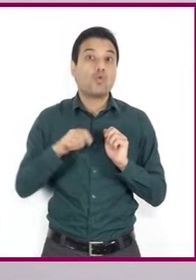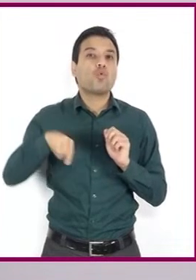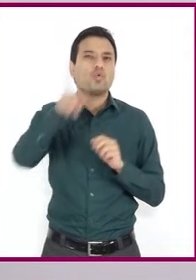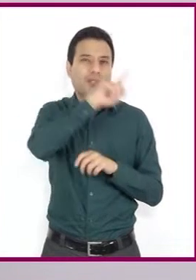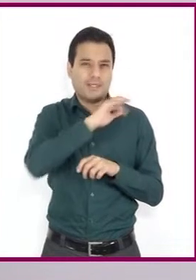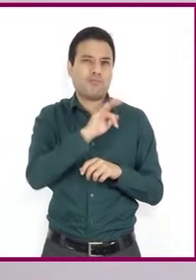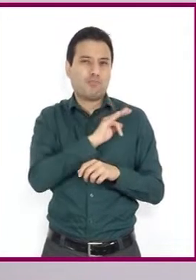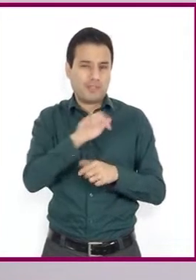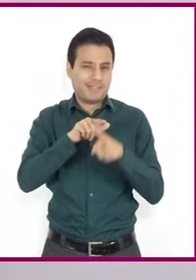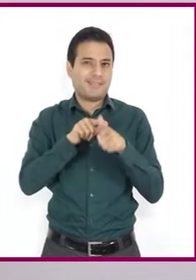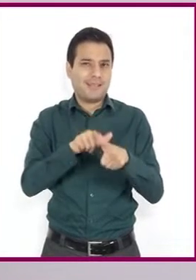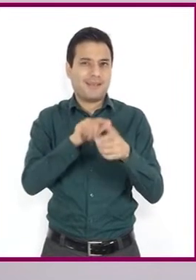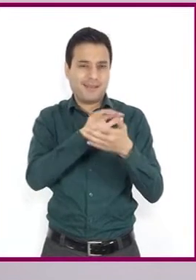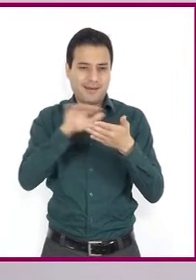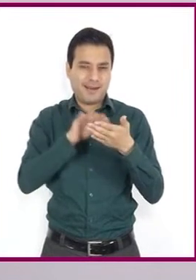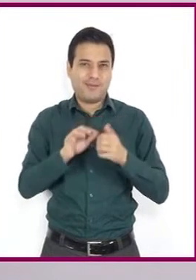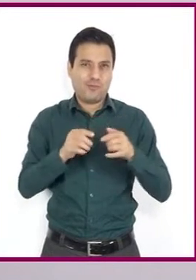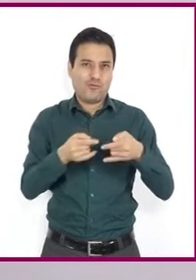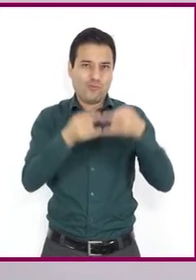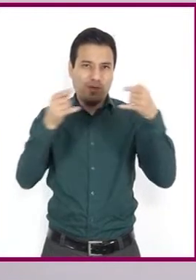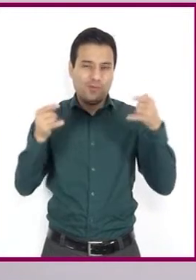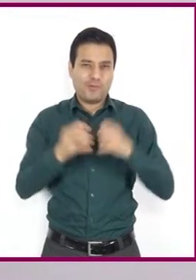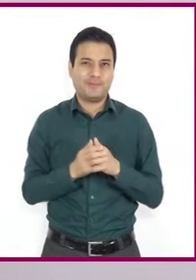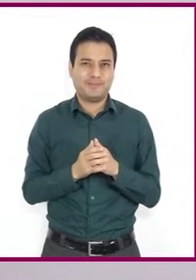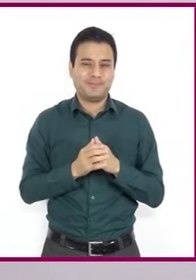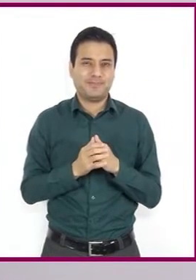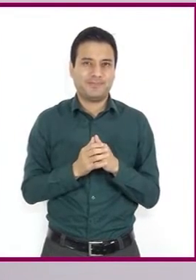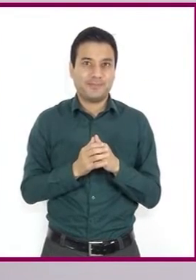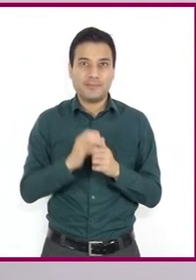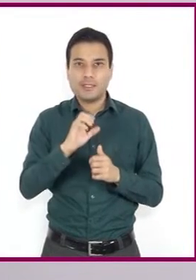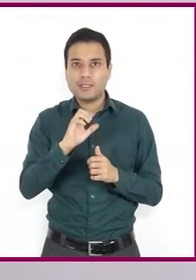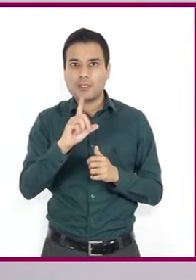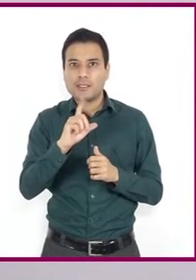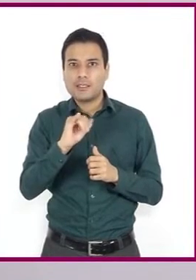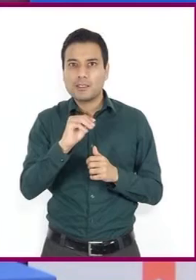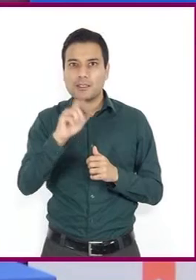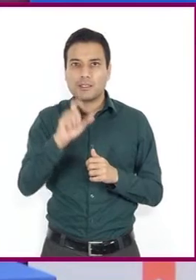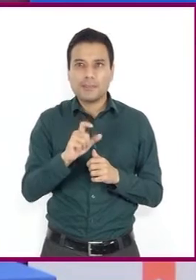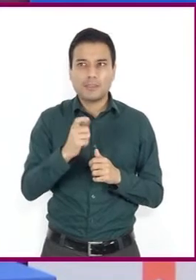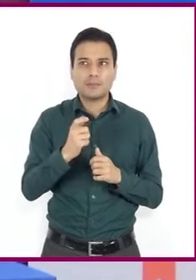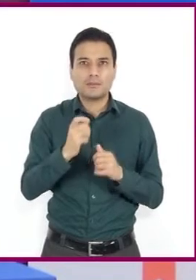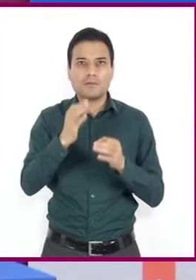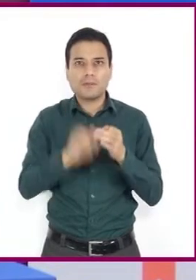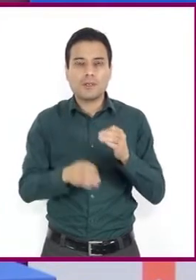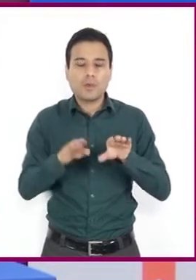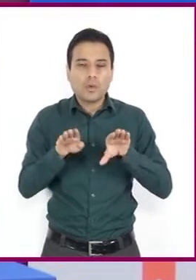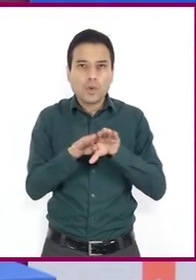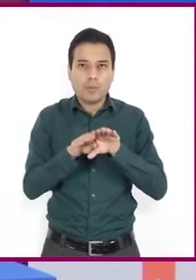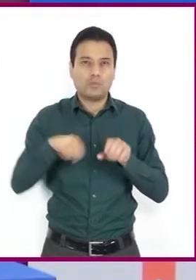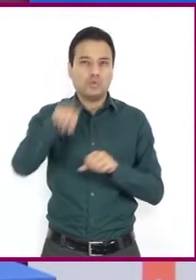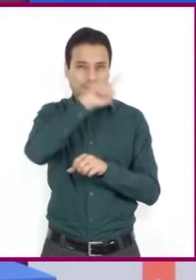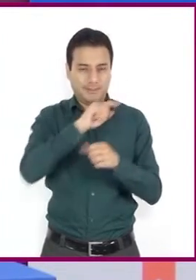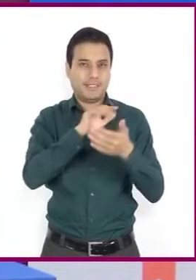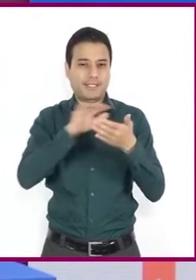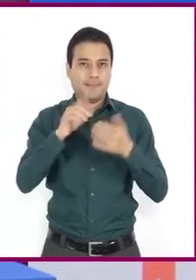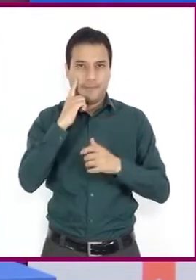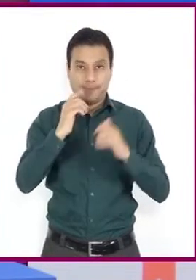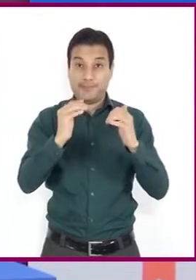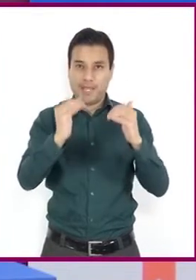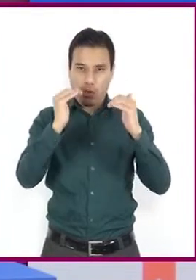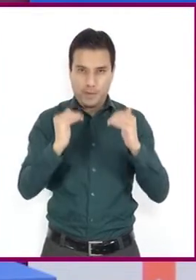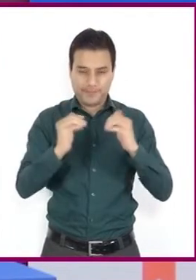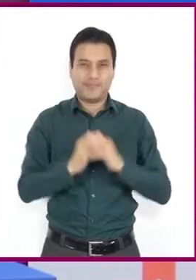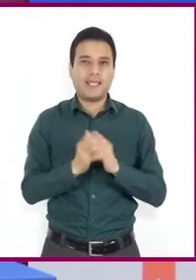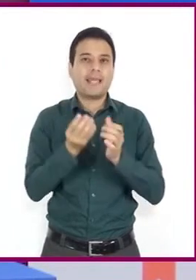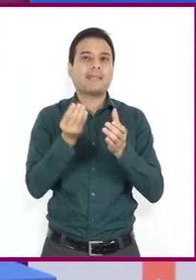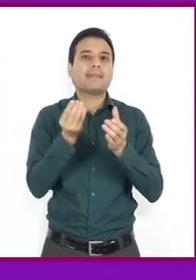pueden continuar la lectura del cuento e identificar el clímax y desenlace. Muy bien, profesora. Ahora continuemos con los